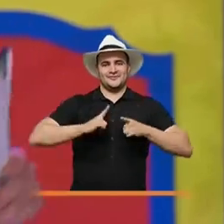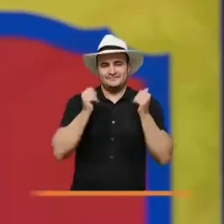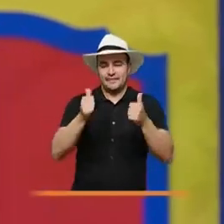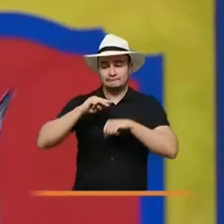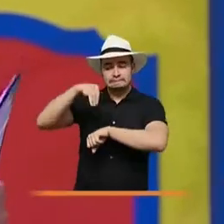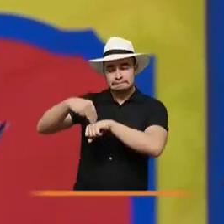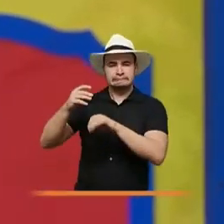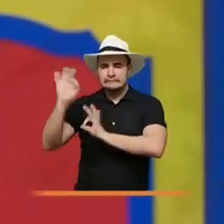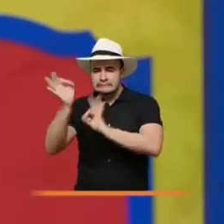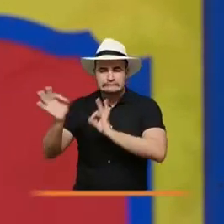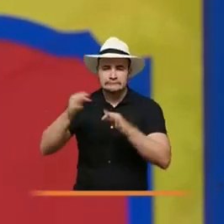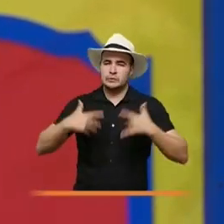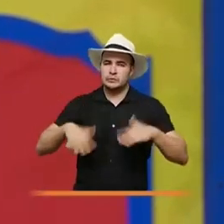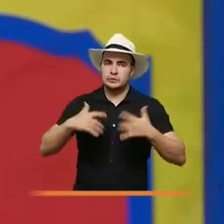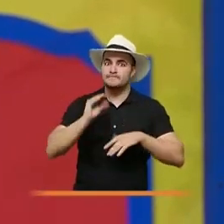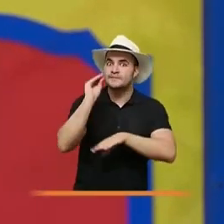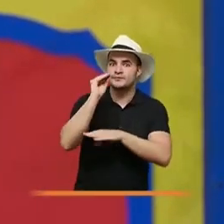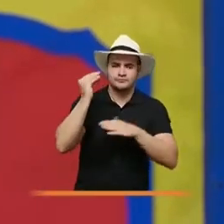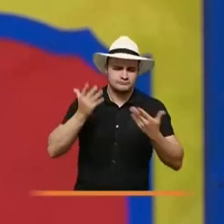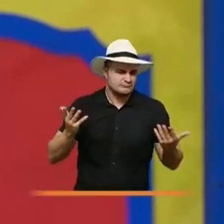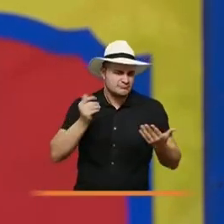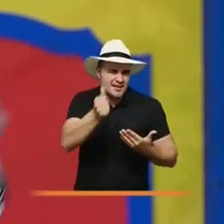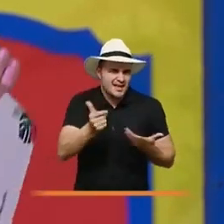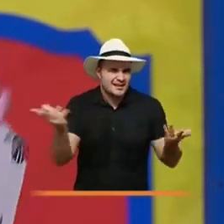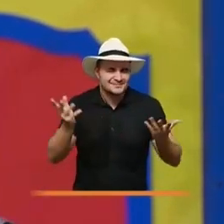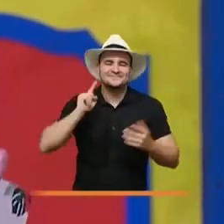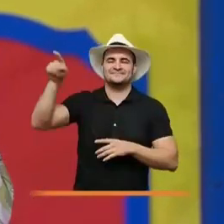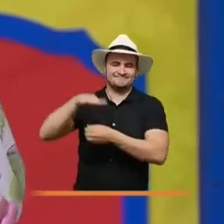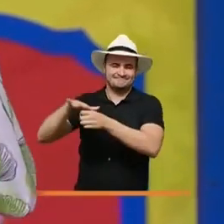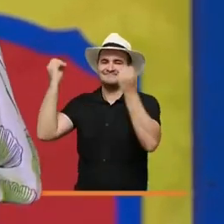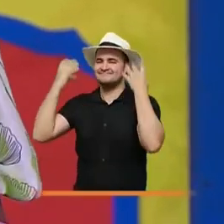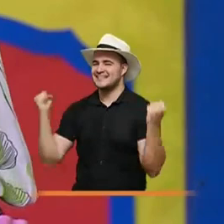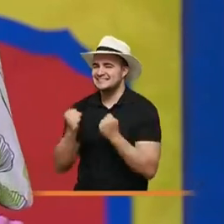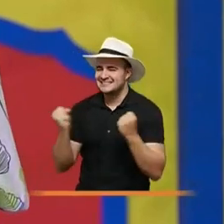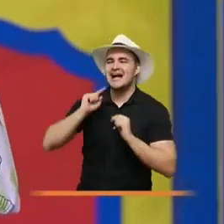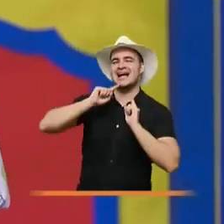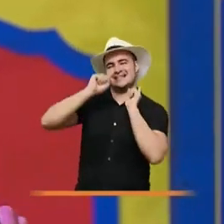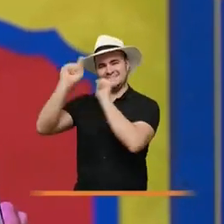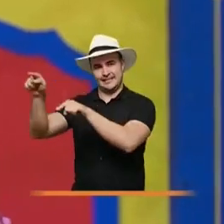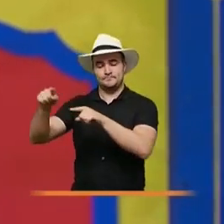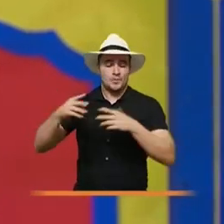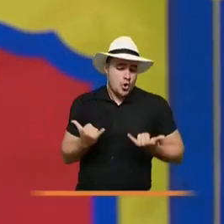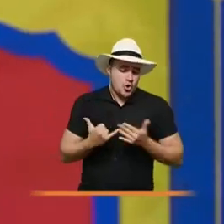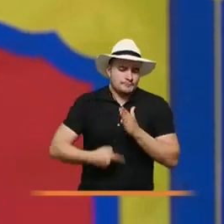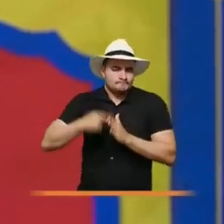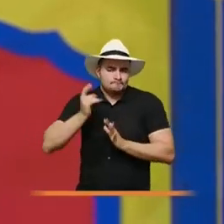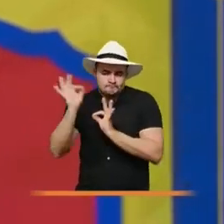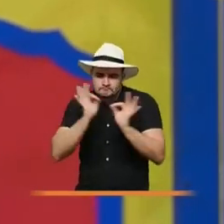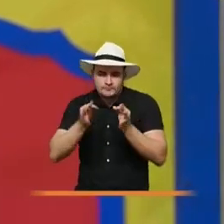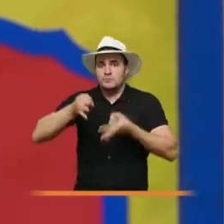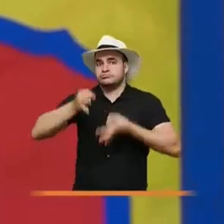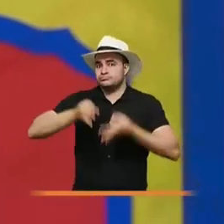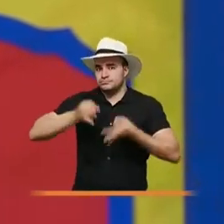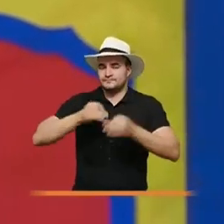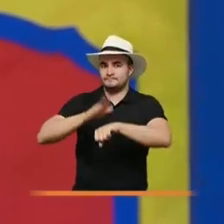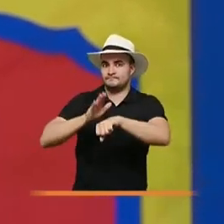ya se encuentra ya en santa elena mañana vamos a tener este gran desfile pero desde hoy comenzó el juzgamiento y por eso a partir de las